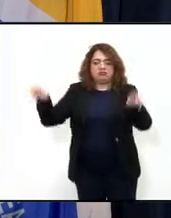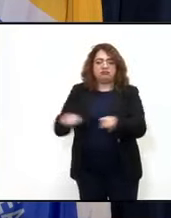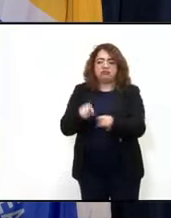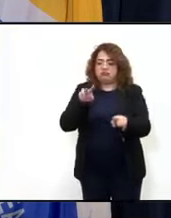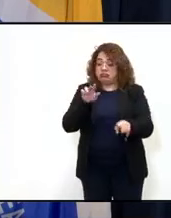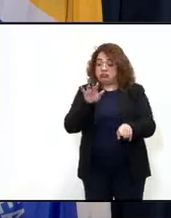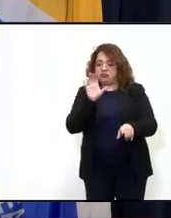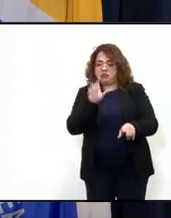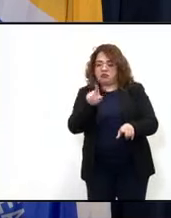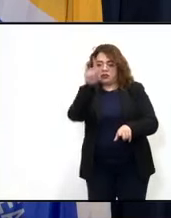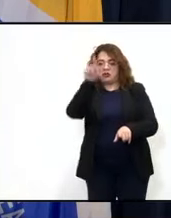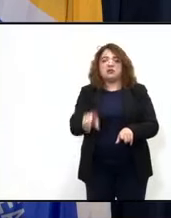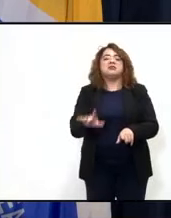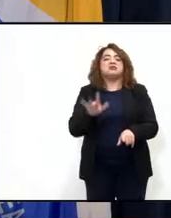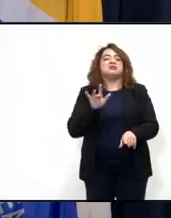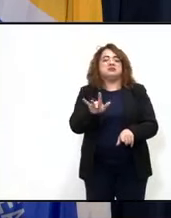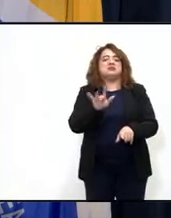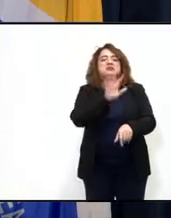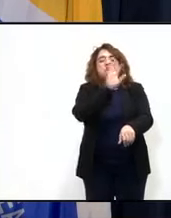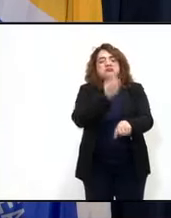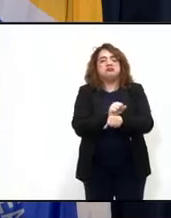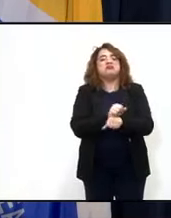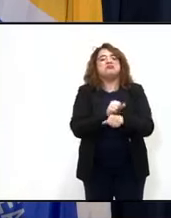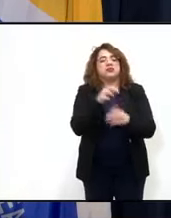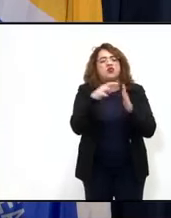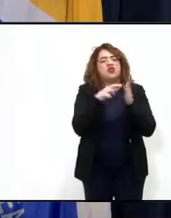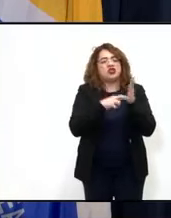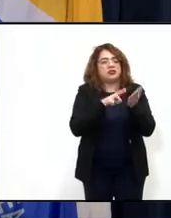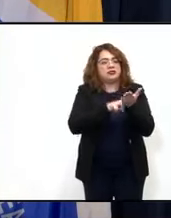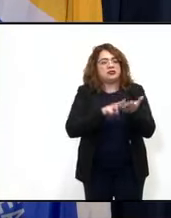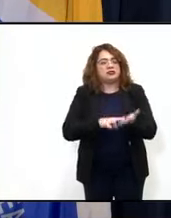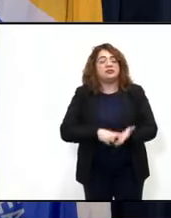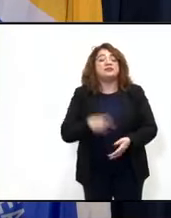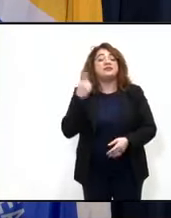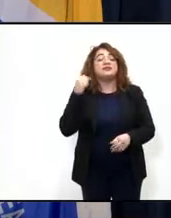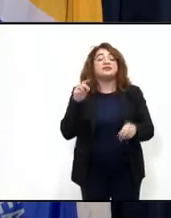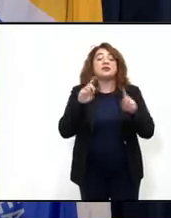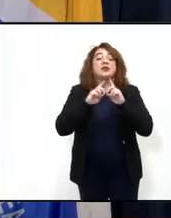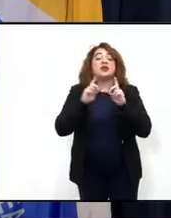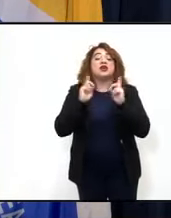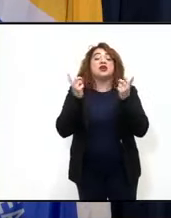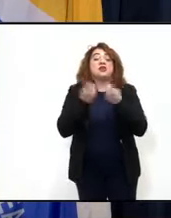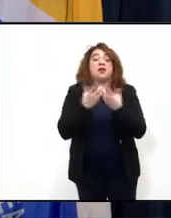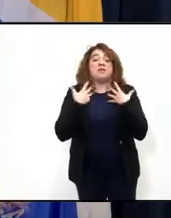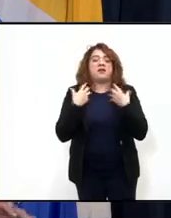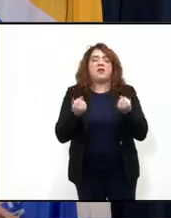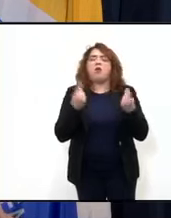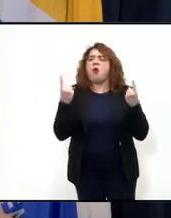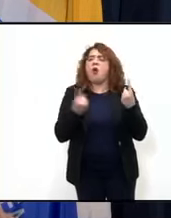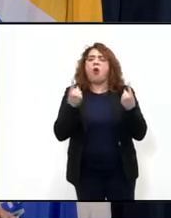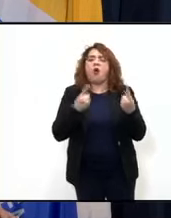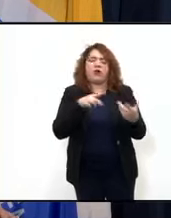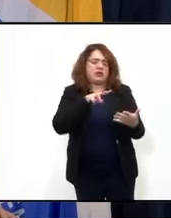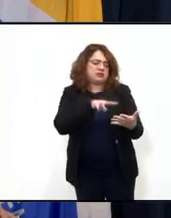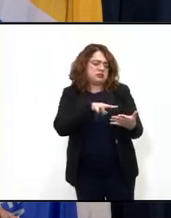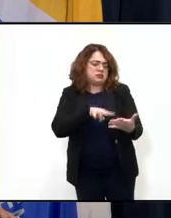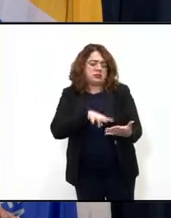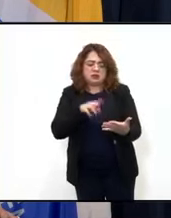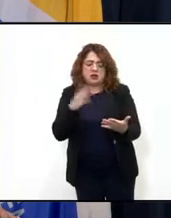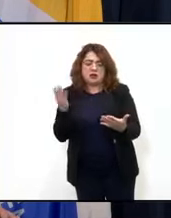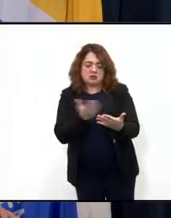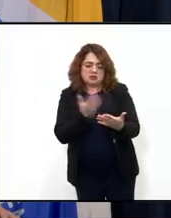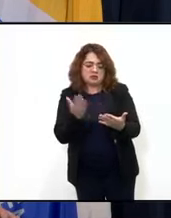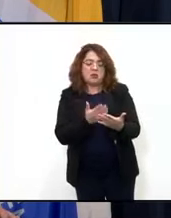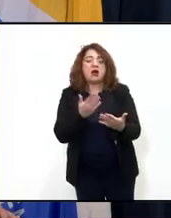D-A-S-H-B-O-A-R-D. El personal del Departamento de Salud examinará las solicitudes y verificará